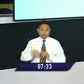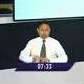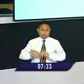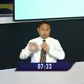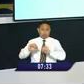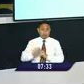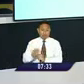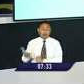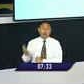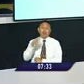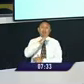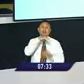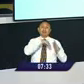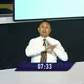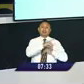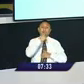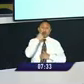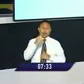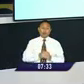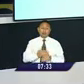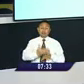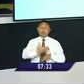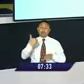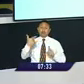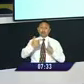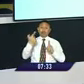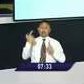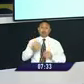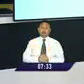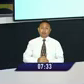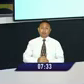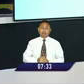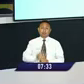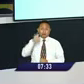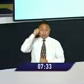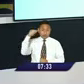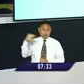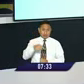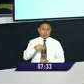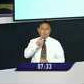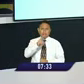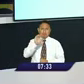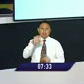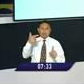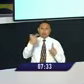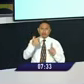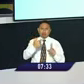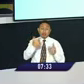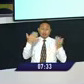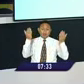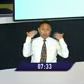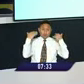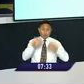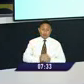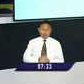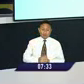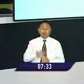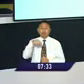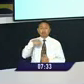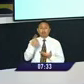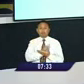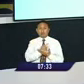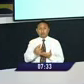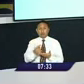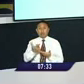dinero ayer en la casa de un hombre, quien fue asesinado, hay que recordar, con 20 disparos allá en la ciudad de Guayaquil. Esta semana,